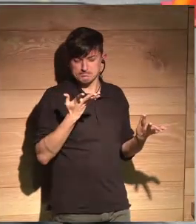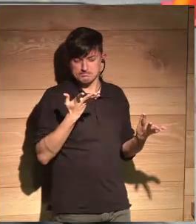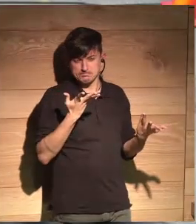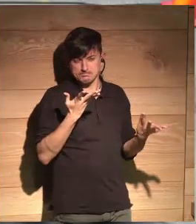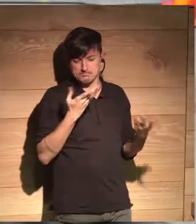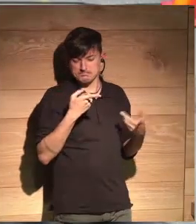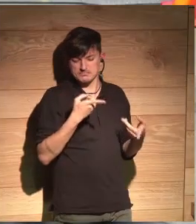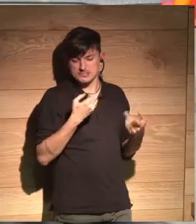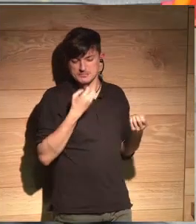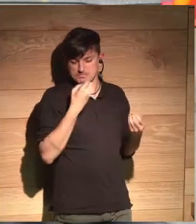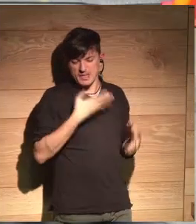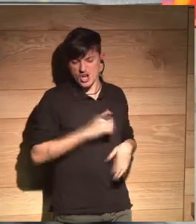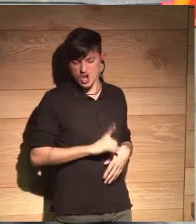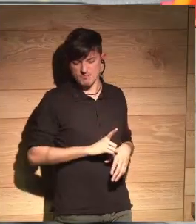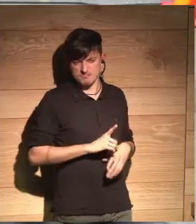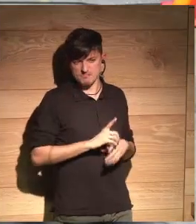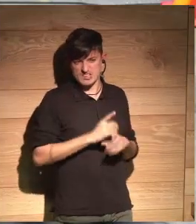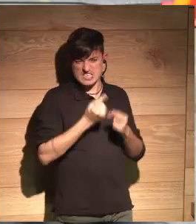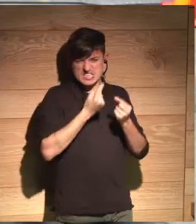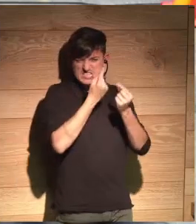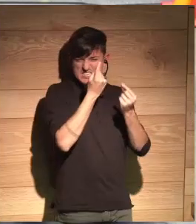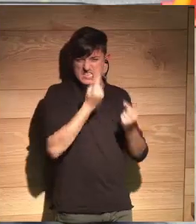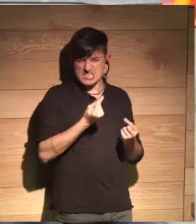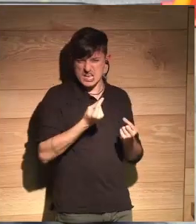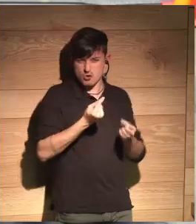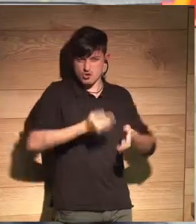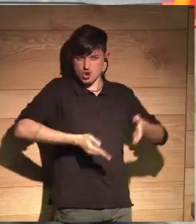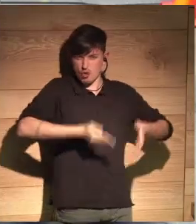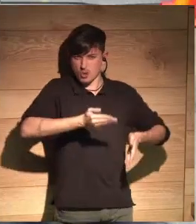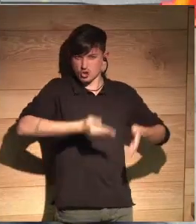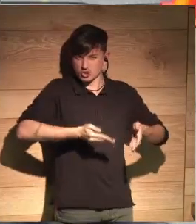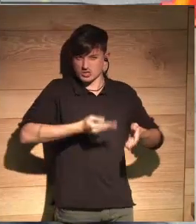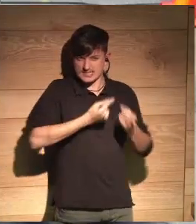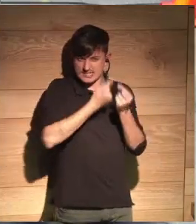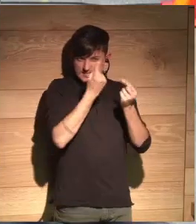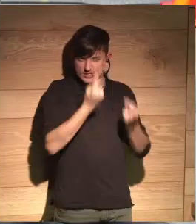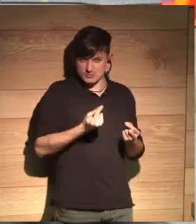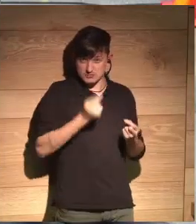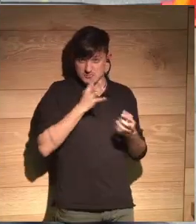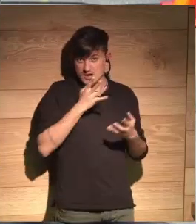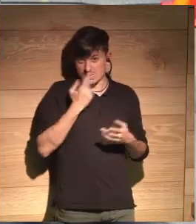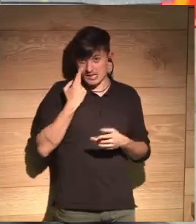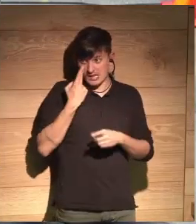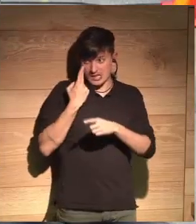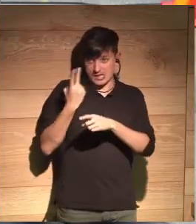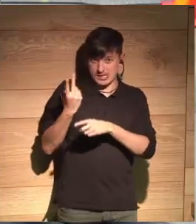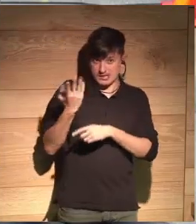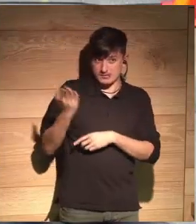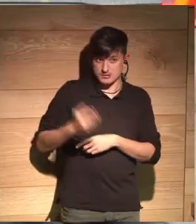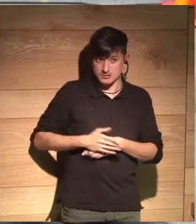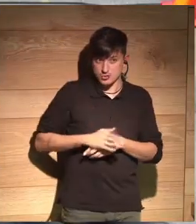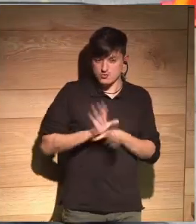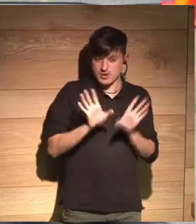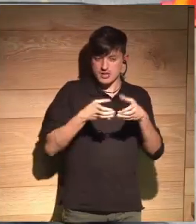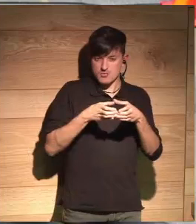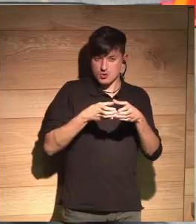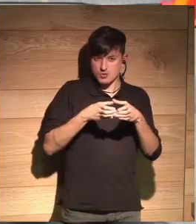pensamos que no estaba muy bien entonces diseñamos un pequeño robot se va a ver en un momentito esto es un equipo de